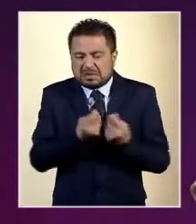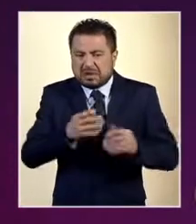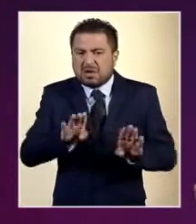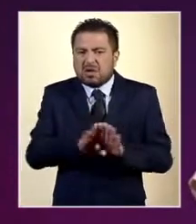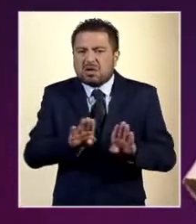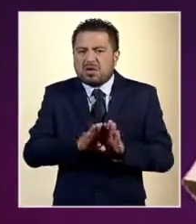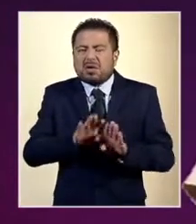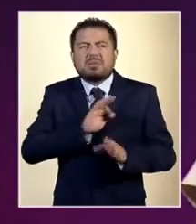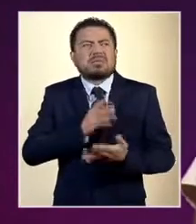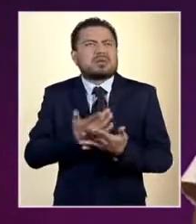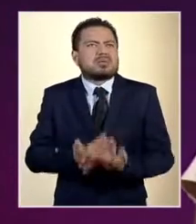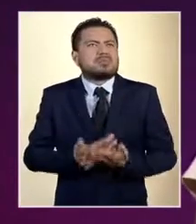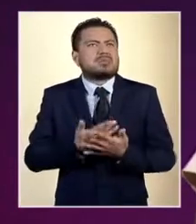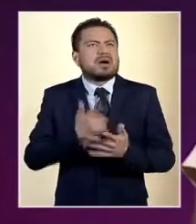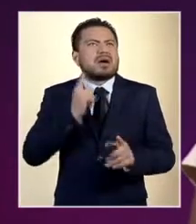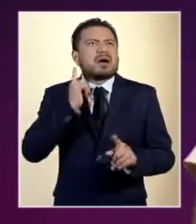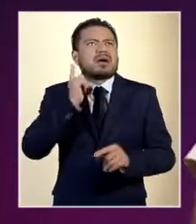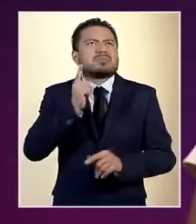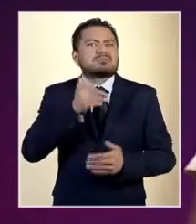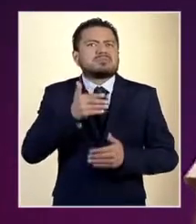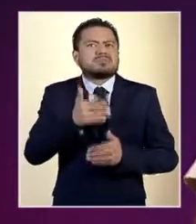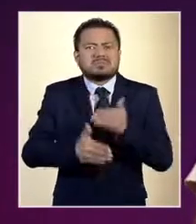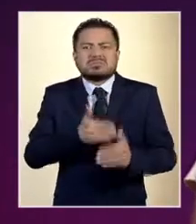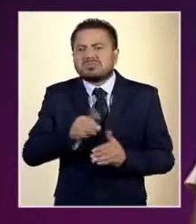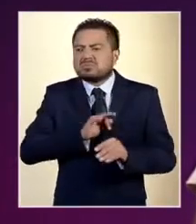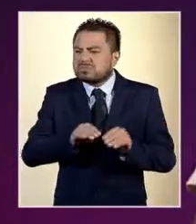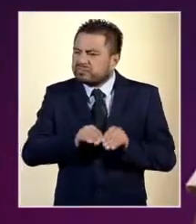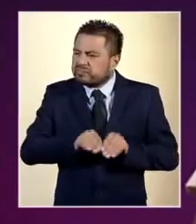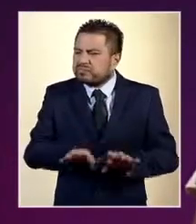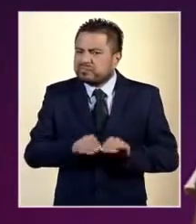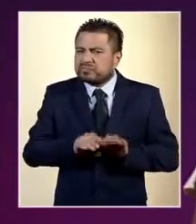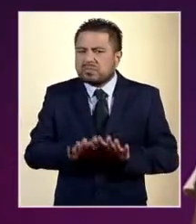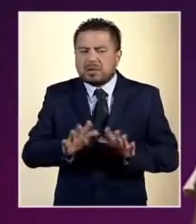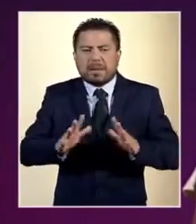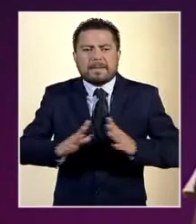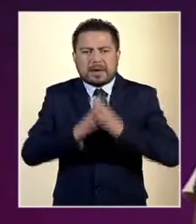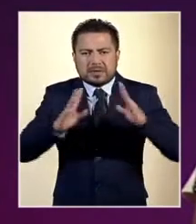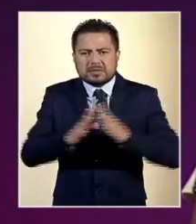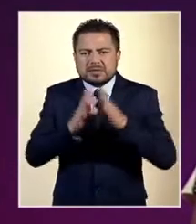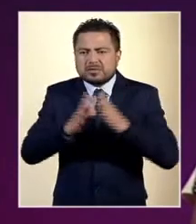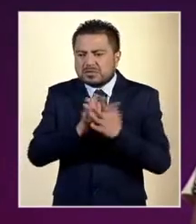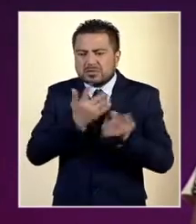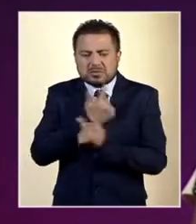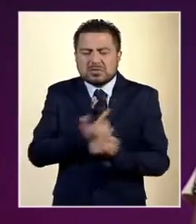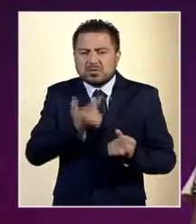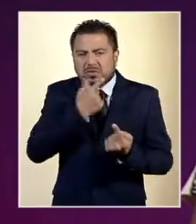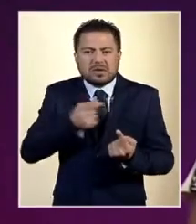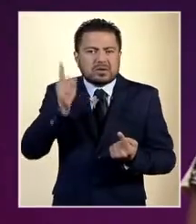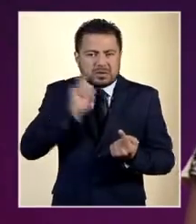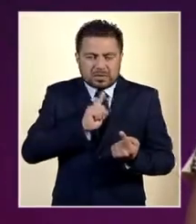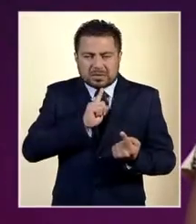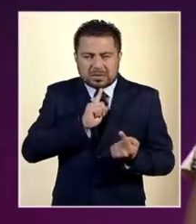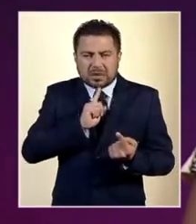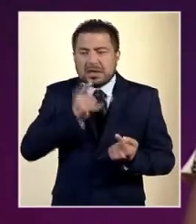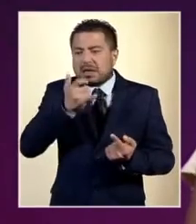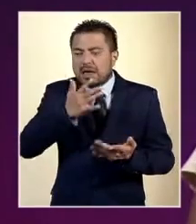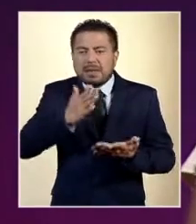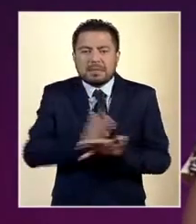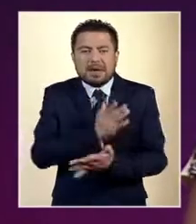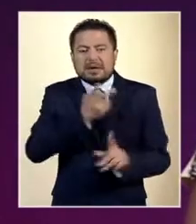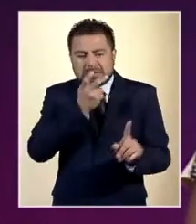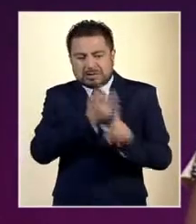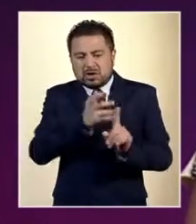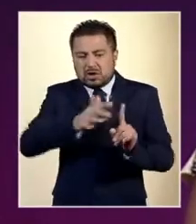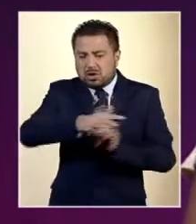de lo que se espera, de lo que se promueve como participación de los niños y las niñas. Y en